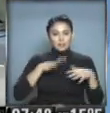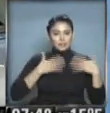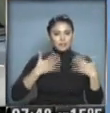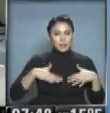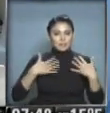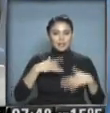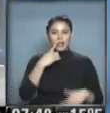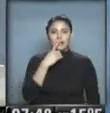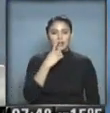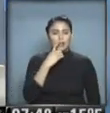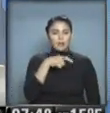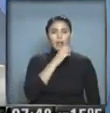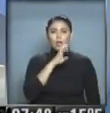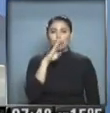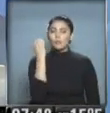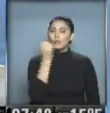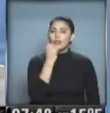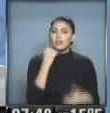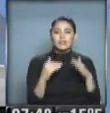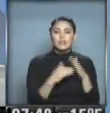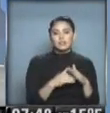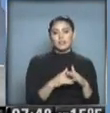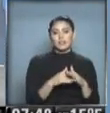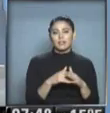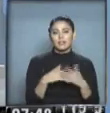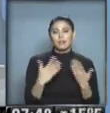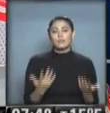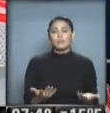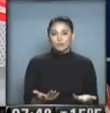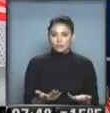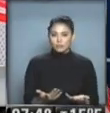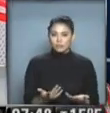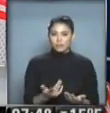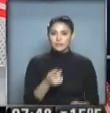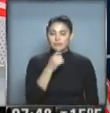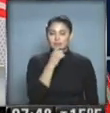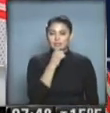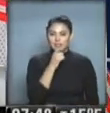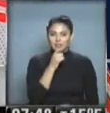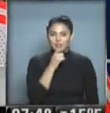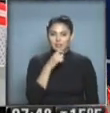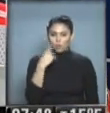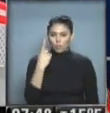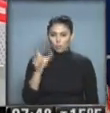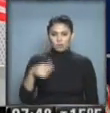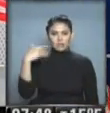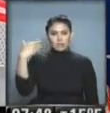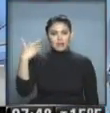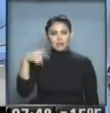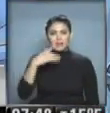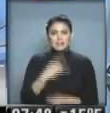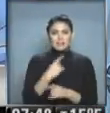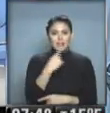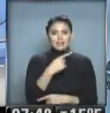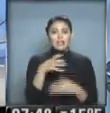por el club grande que es, y que bueno, que agarra un hincha y siempre dice